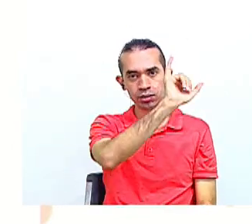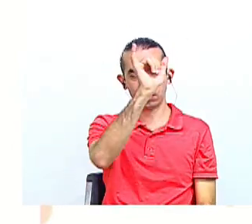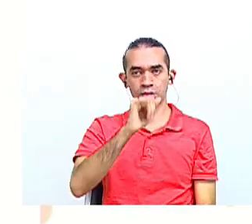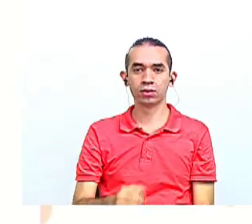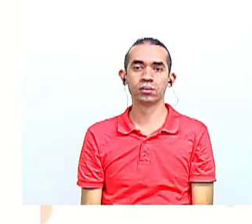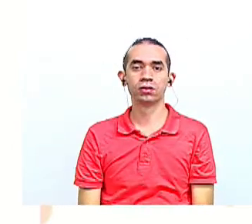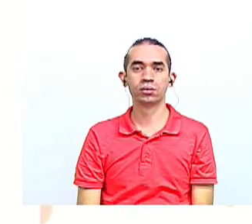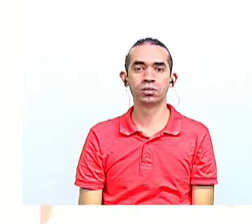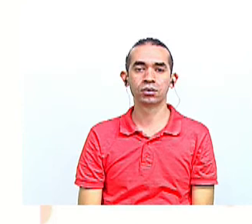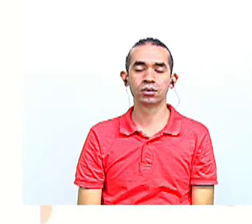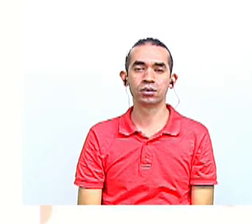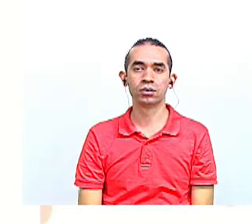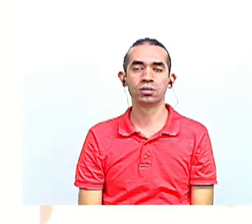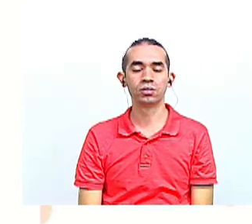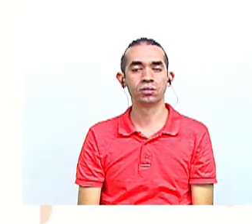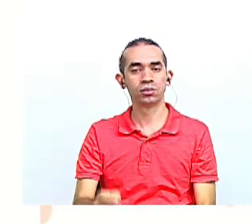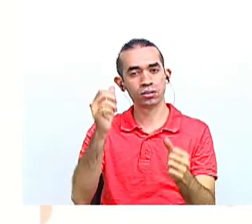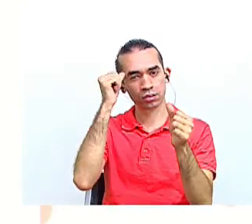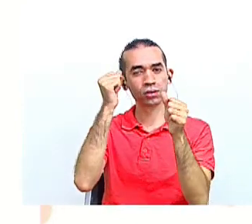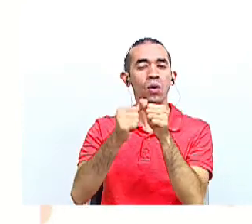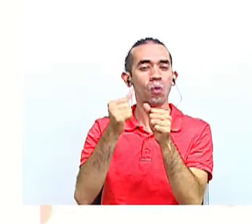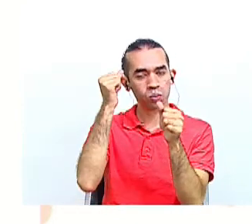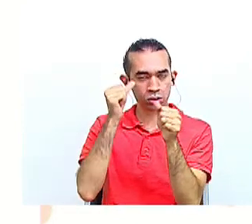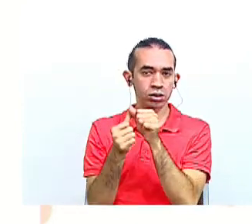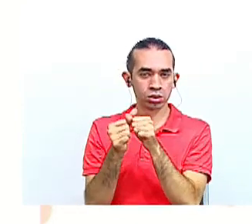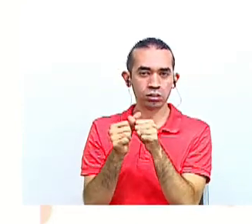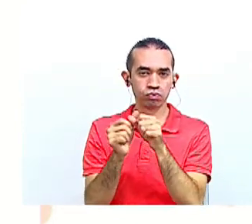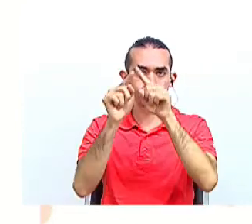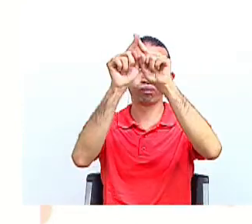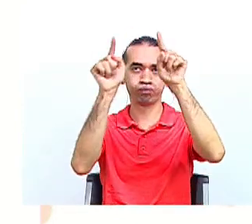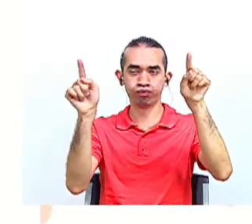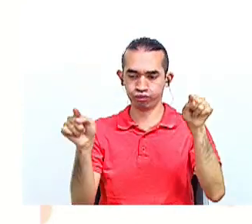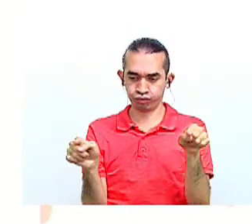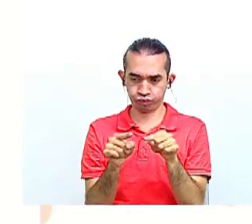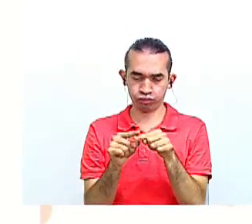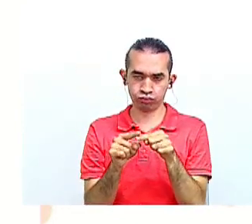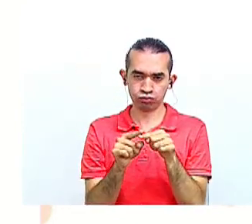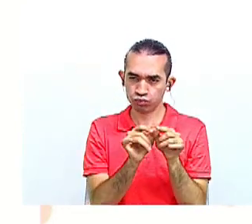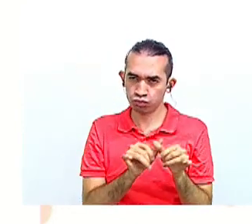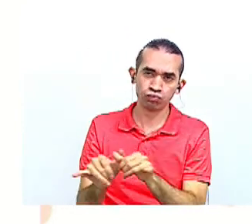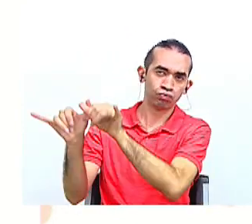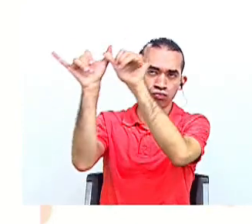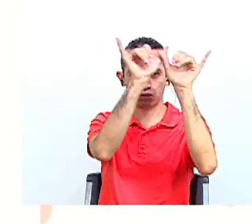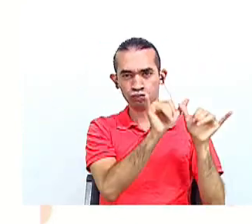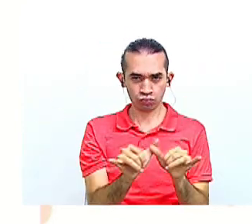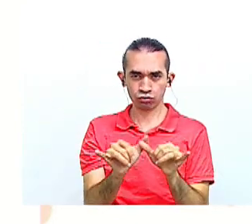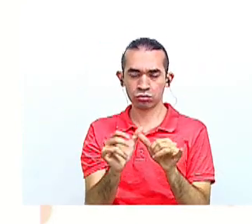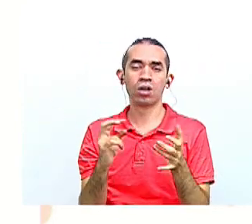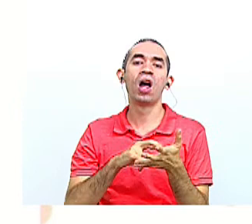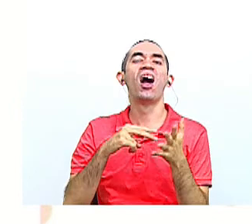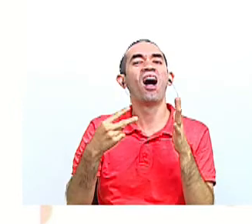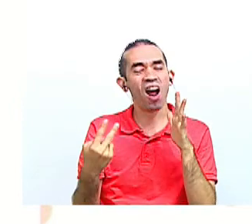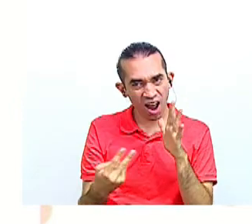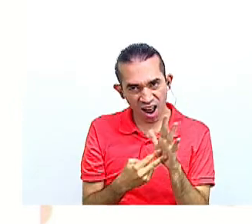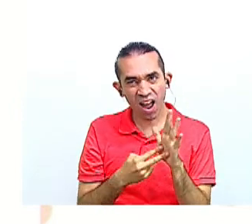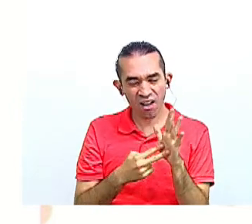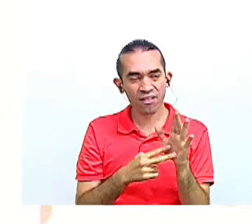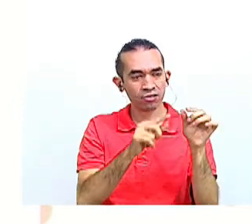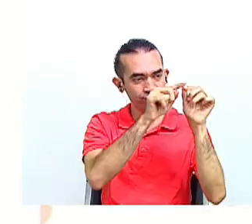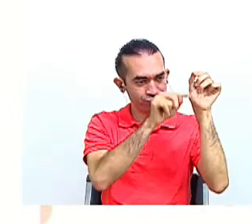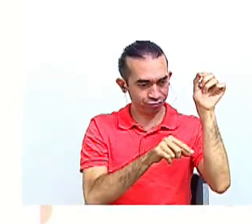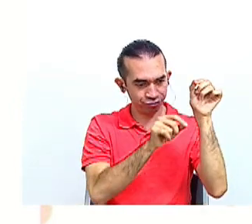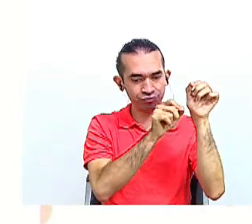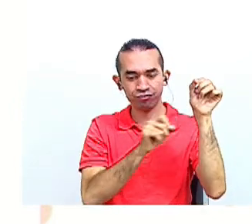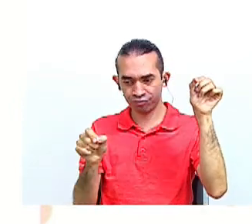regular. Recordemos que si un pentágono es regular, tanto sus lados van a